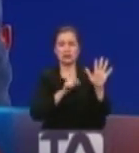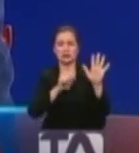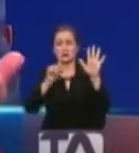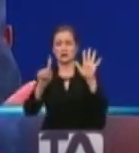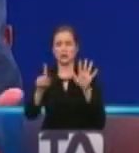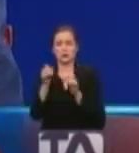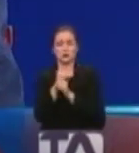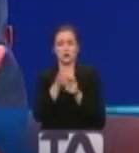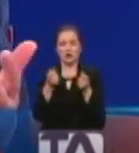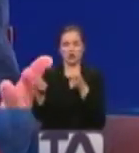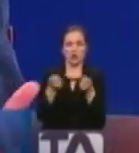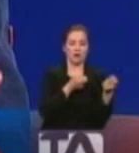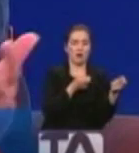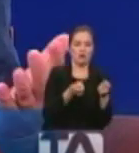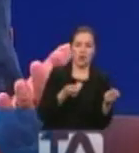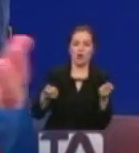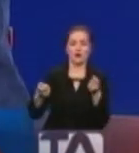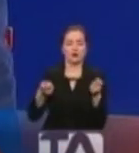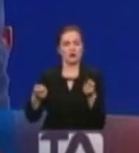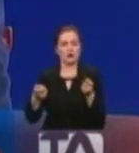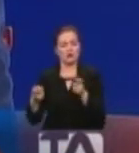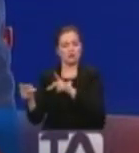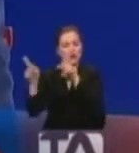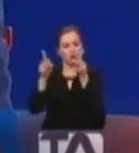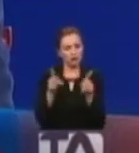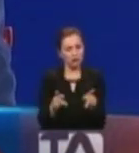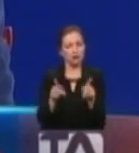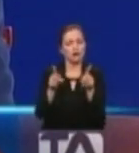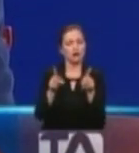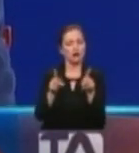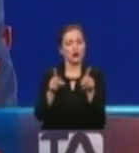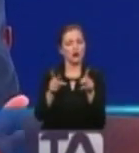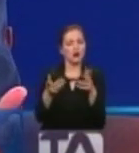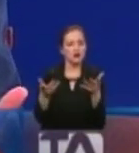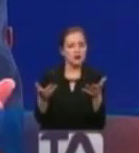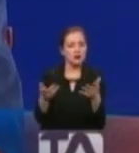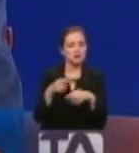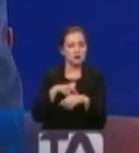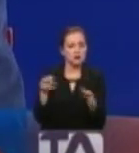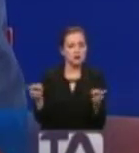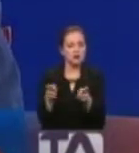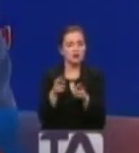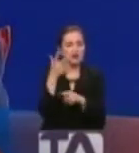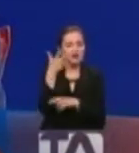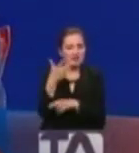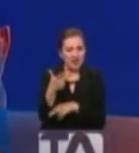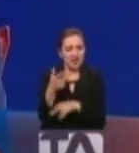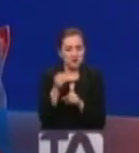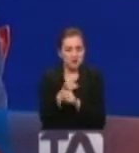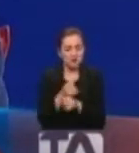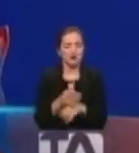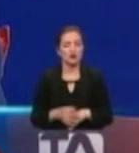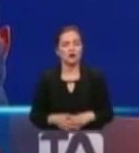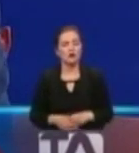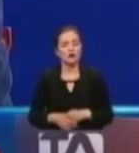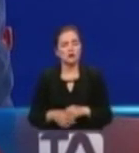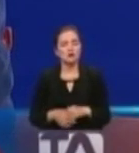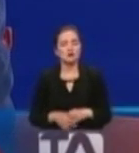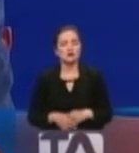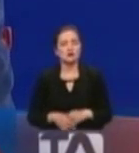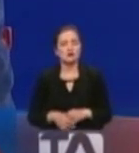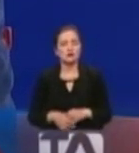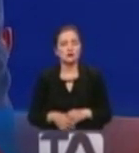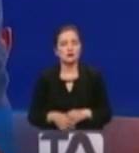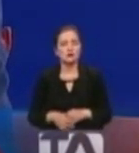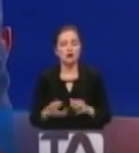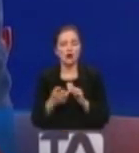instituciones. Planificación, que básicamente lo que busca es racionalizar las acciones, tiene 3 instancias. En ese contexto también hay mucho,